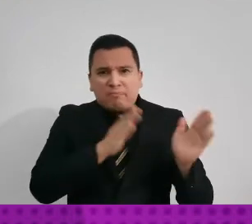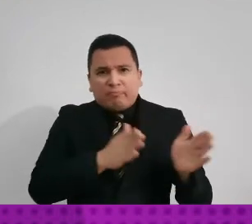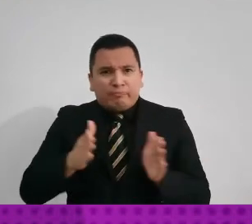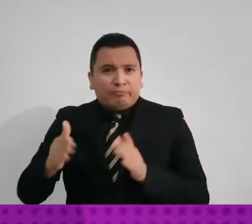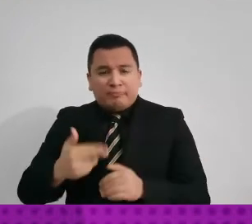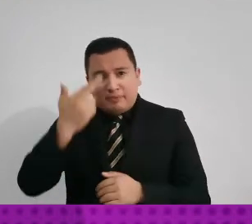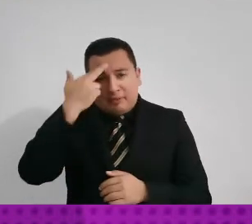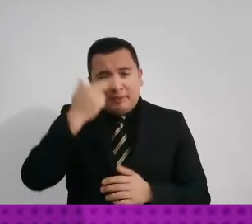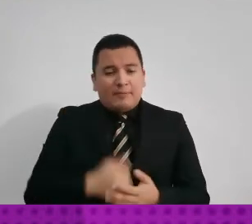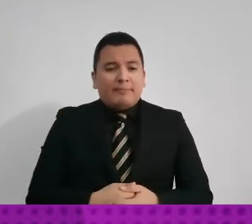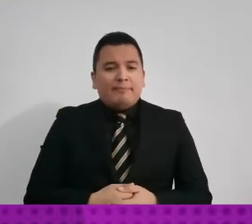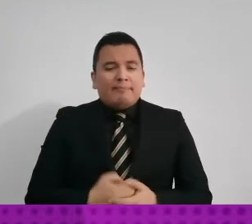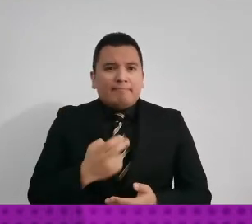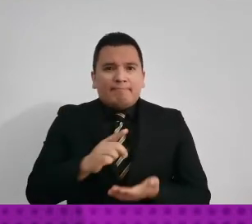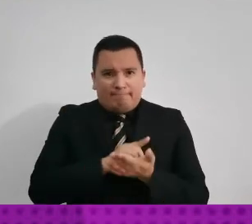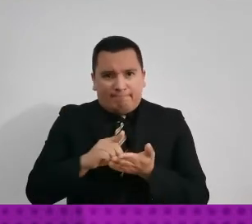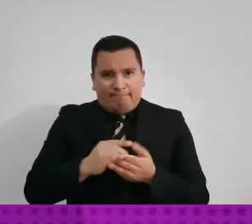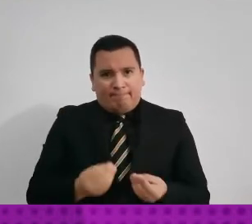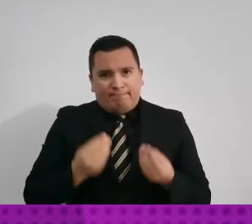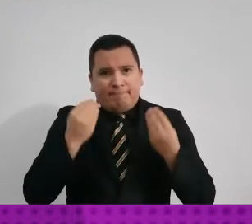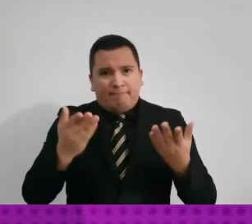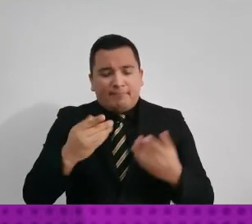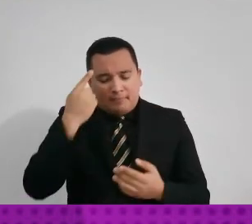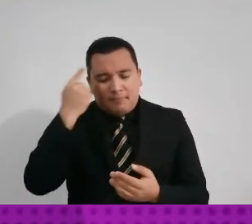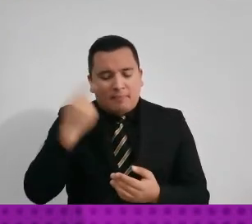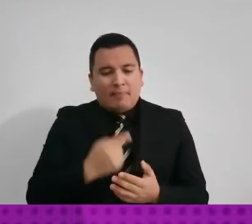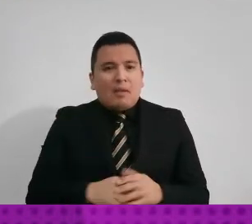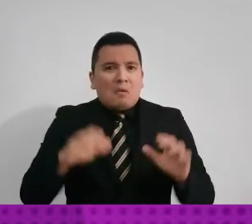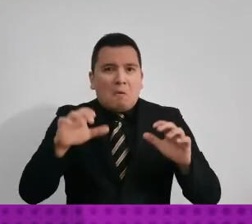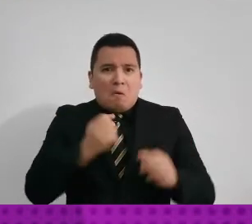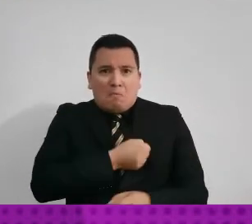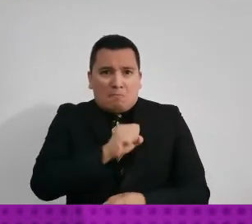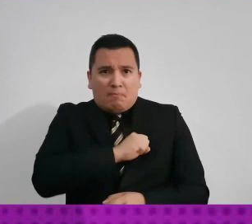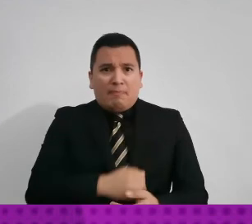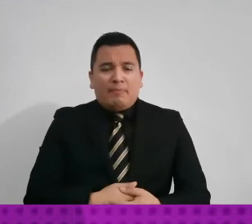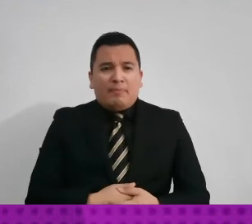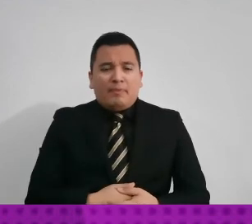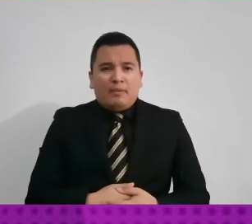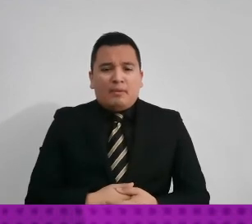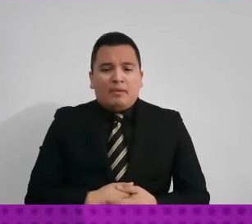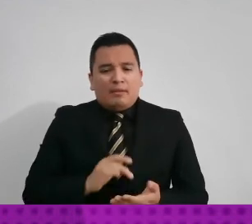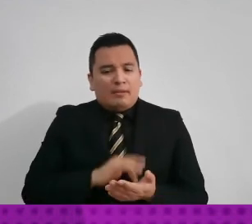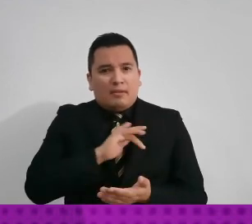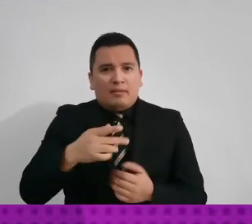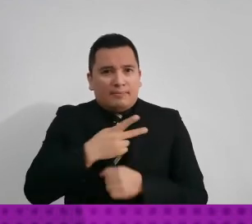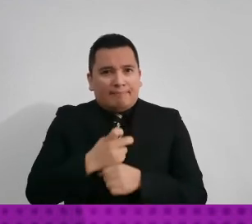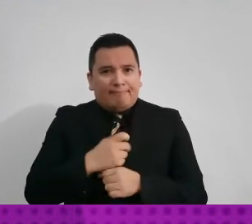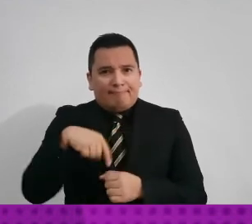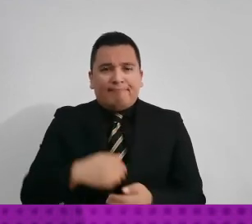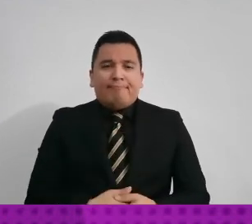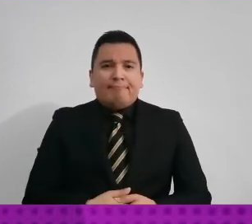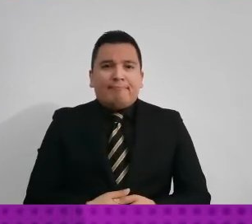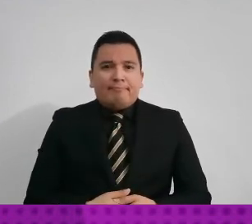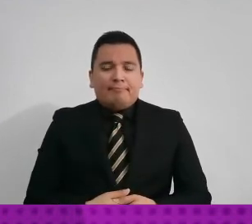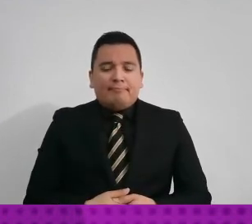todas las actividades. Recordar que las garantías están dadas para salvaguardar la seguridad sanitaria y